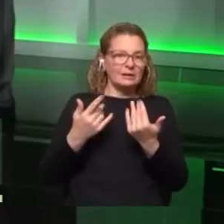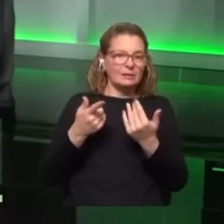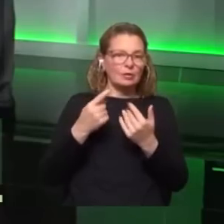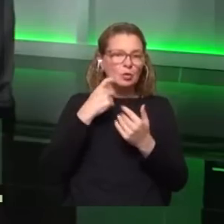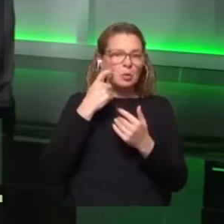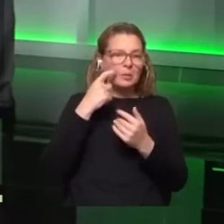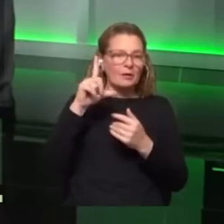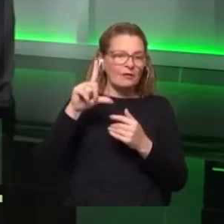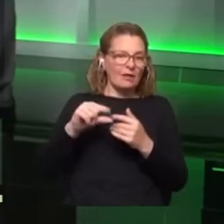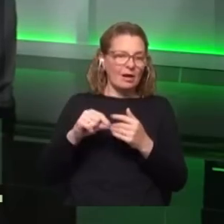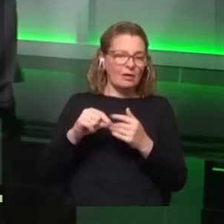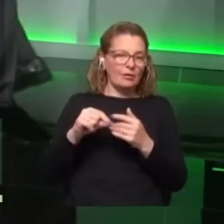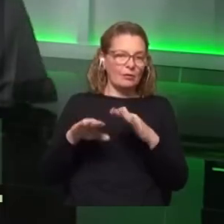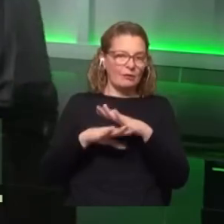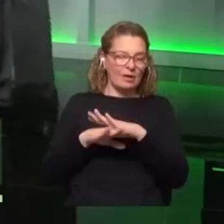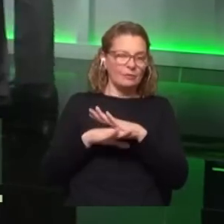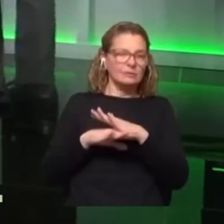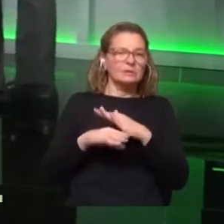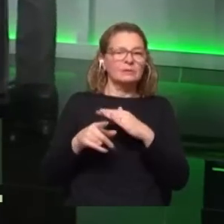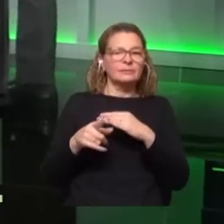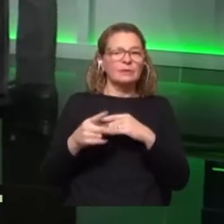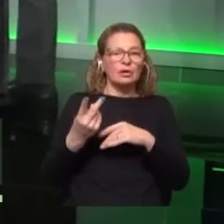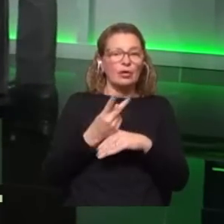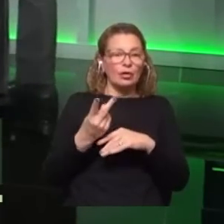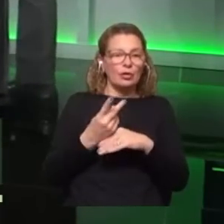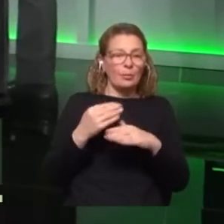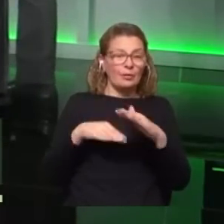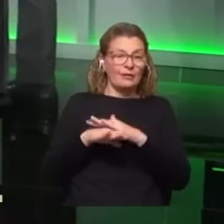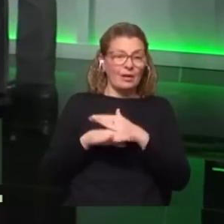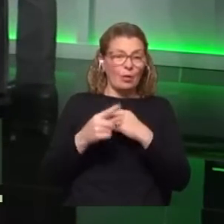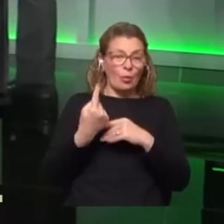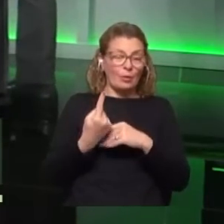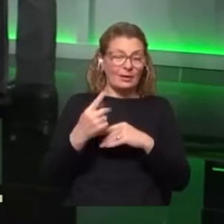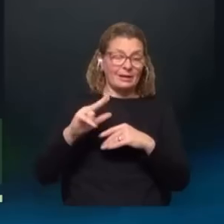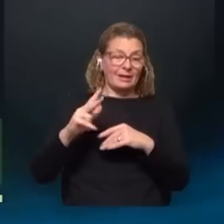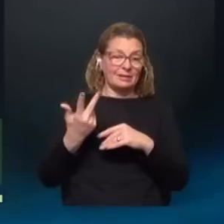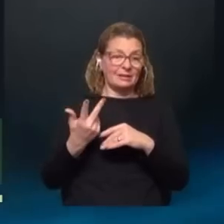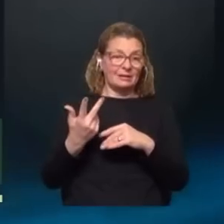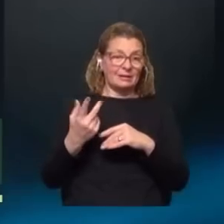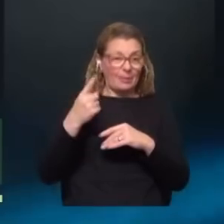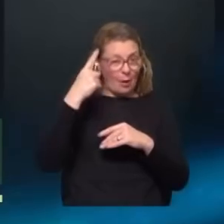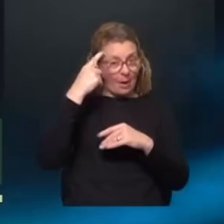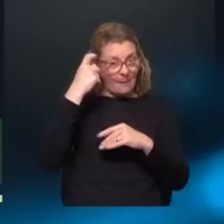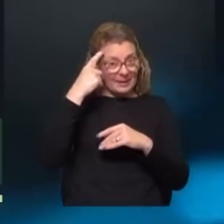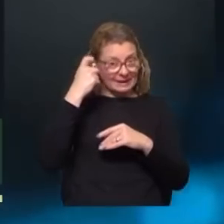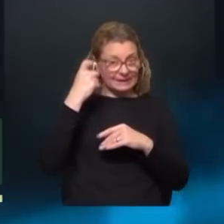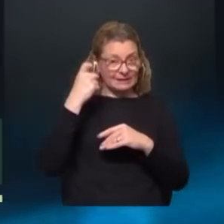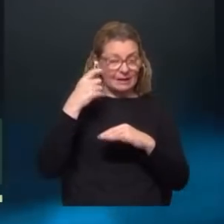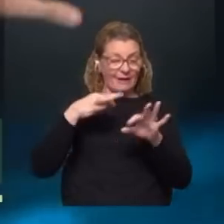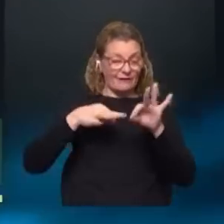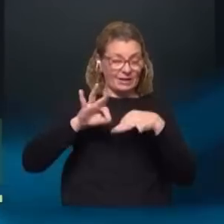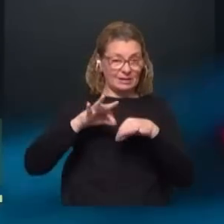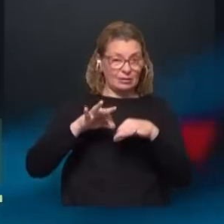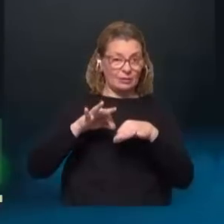números muy bajitos Exacto en los dos casos es por debajo de una de cada tres que efectivamente están experimentando un incremento de ventas